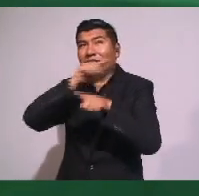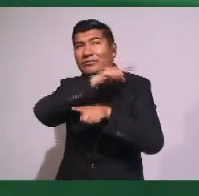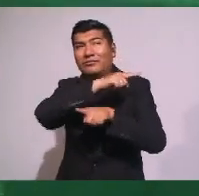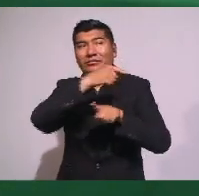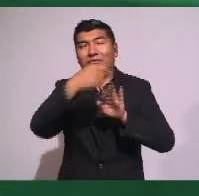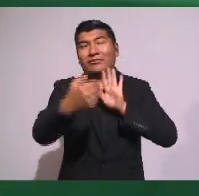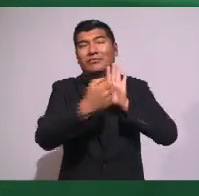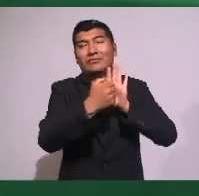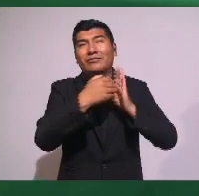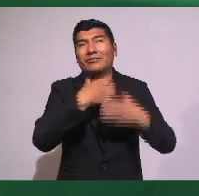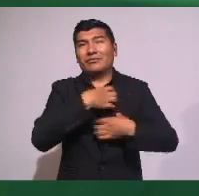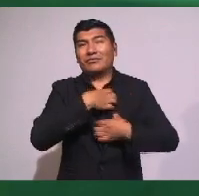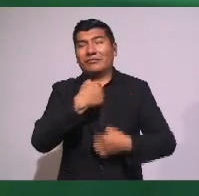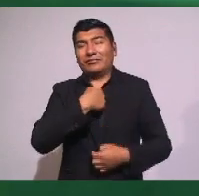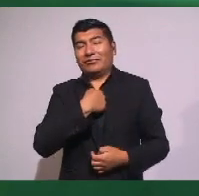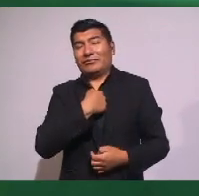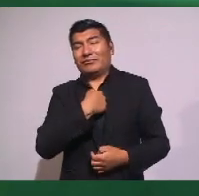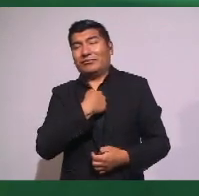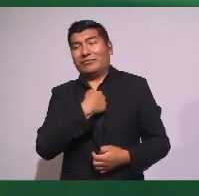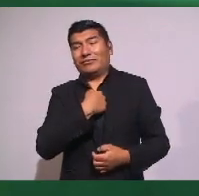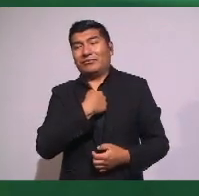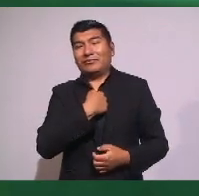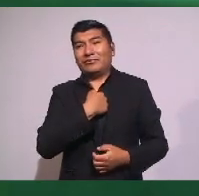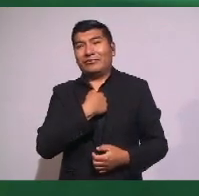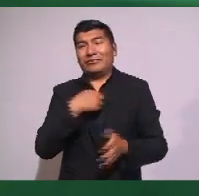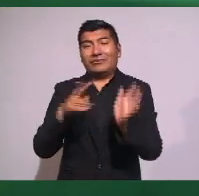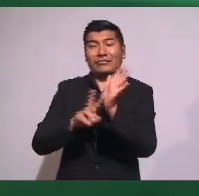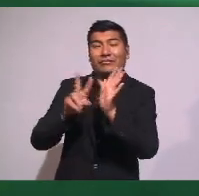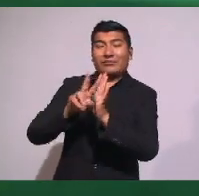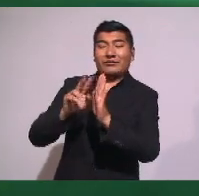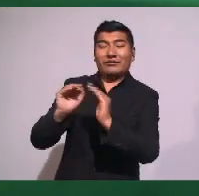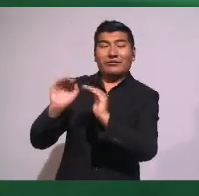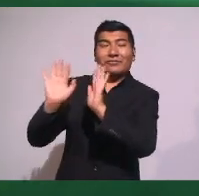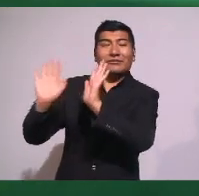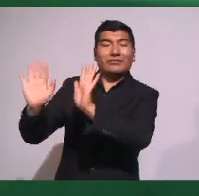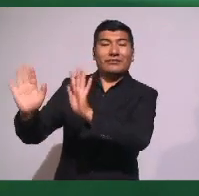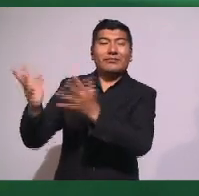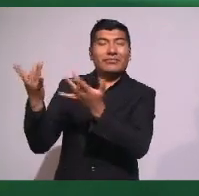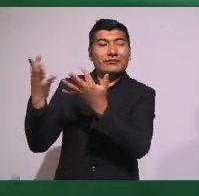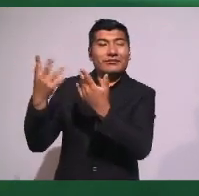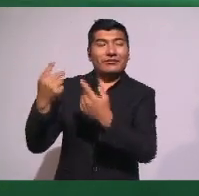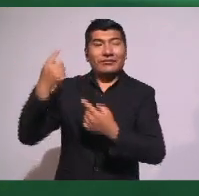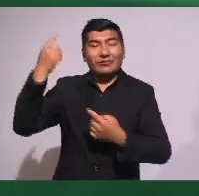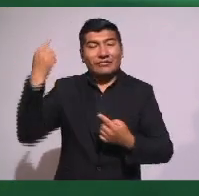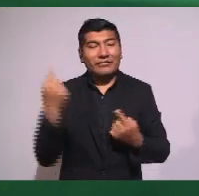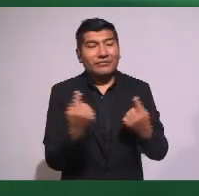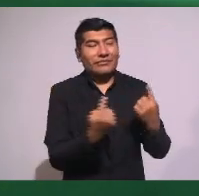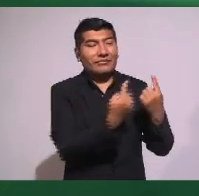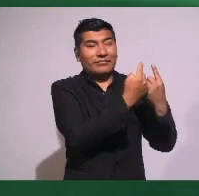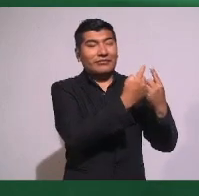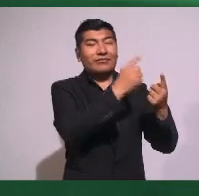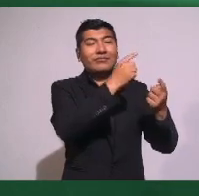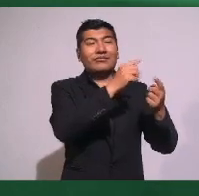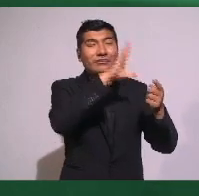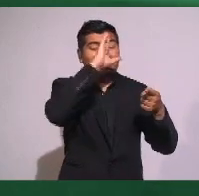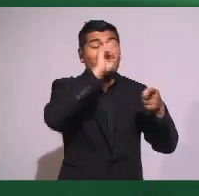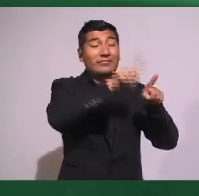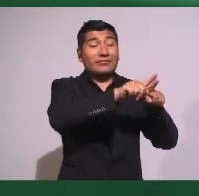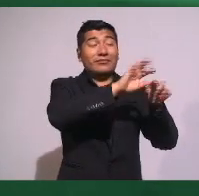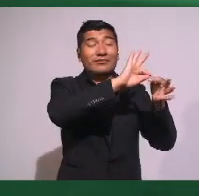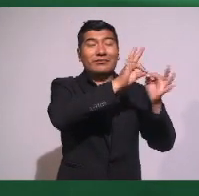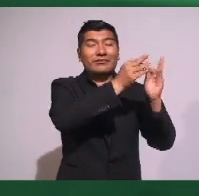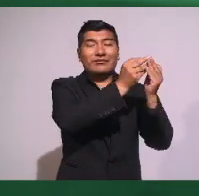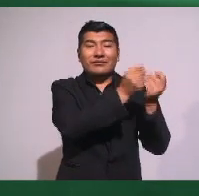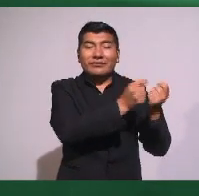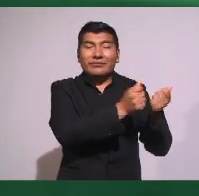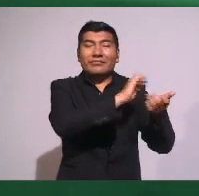queja contra ti, deja tu ofrenda ante el altar. Ve a reconciliarte con tu hermano.